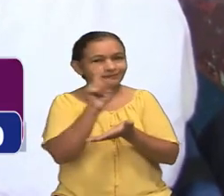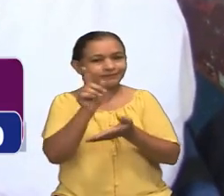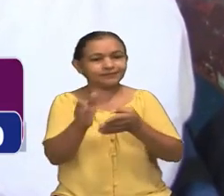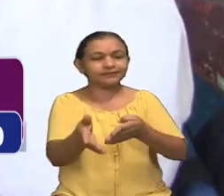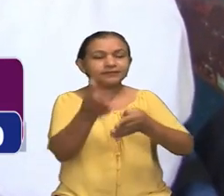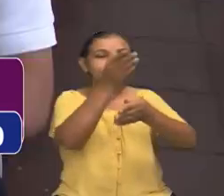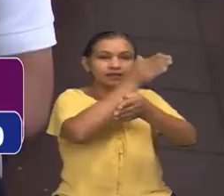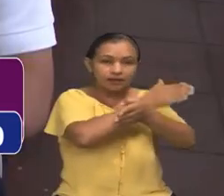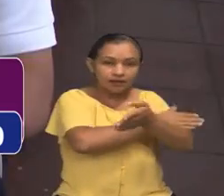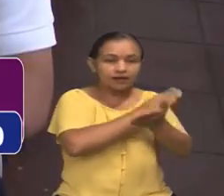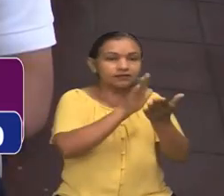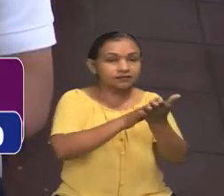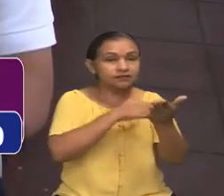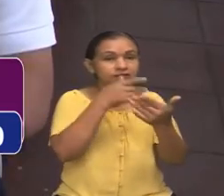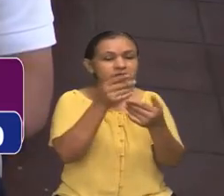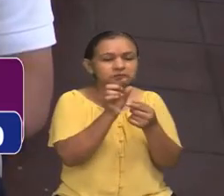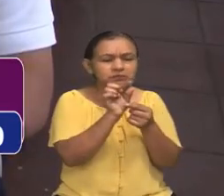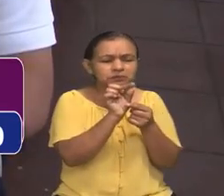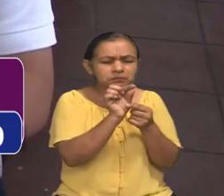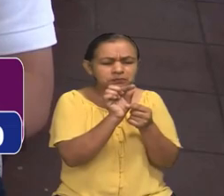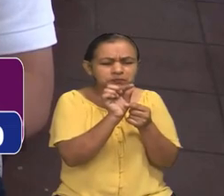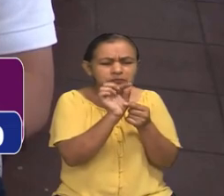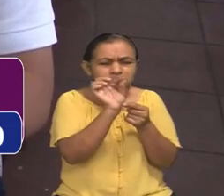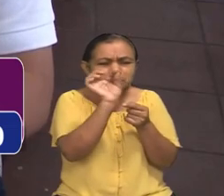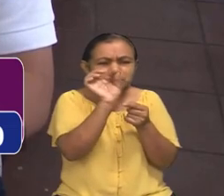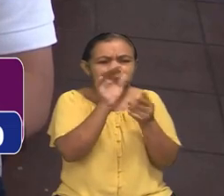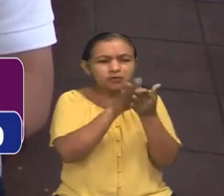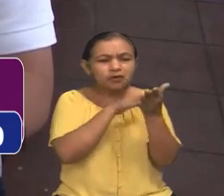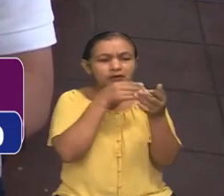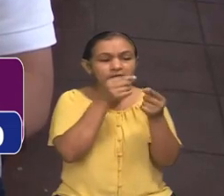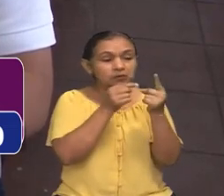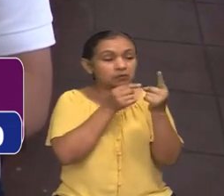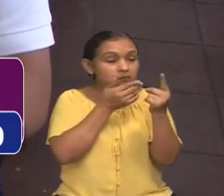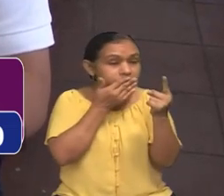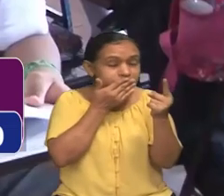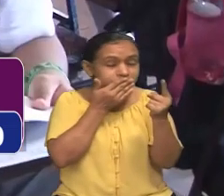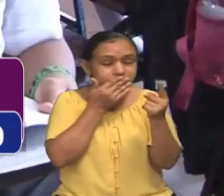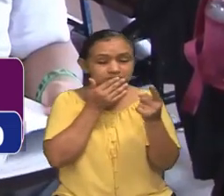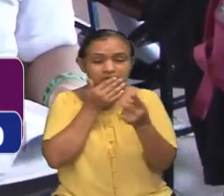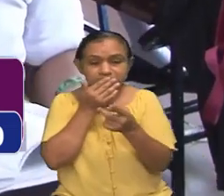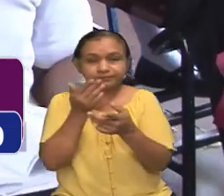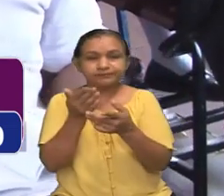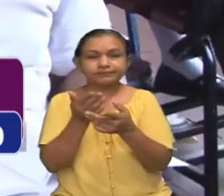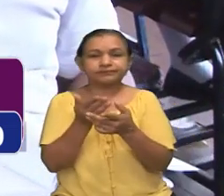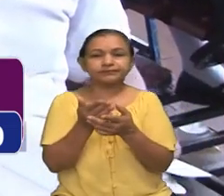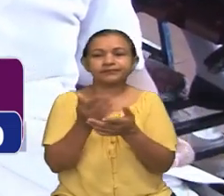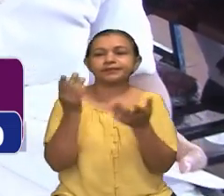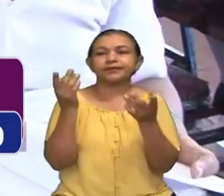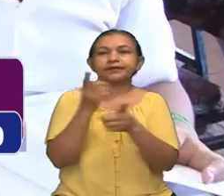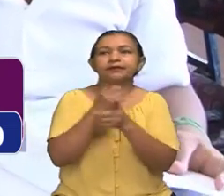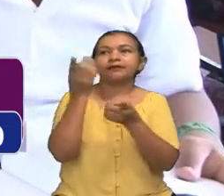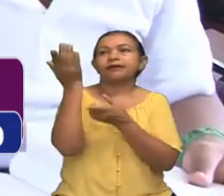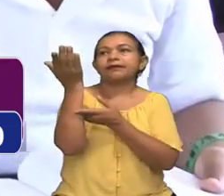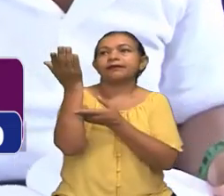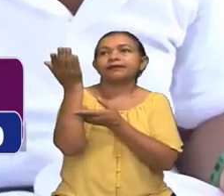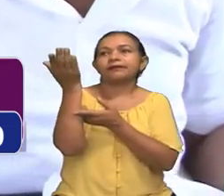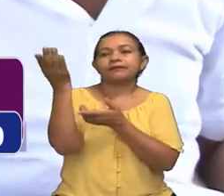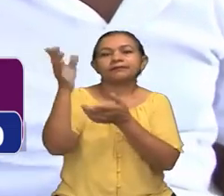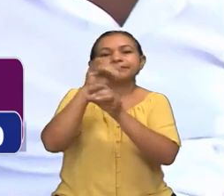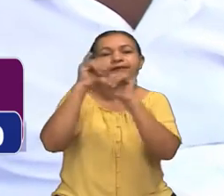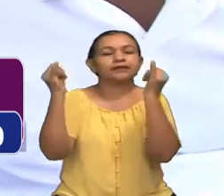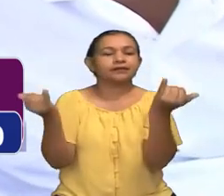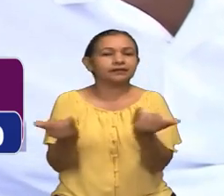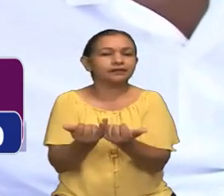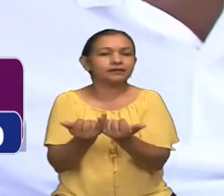los programas, los poquísimos programas que existían, dependían de los organismos internacionales y muchas